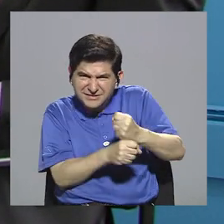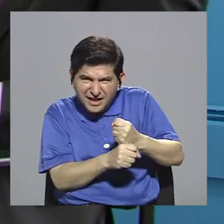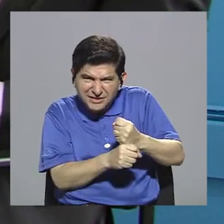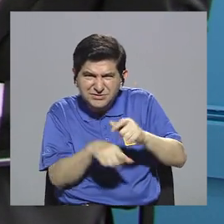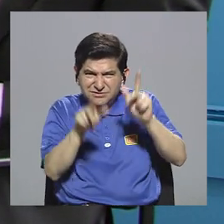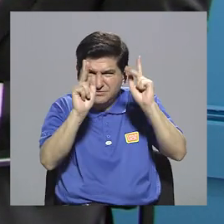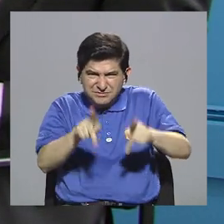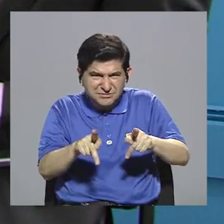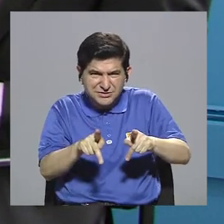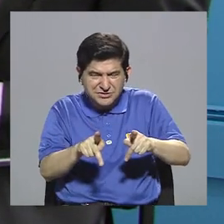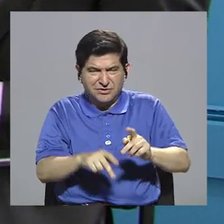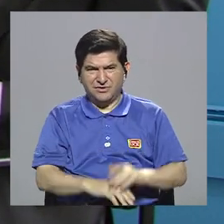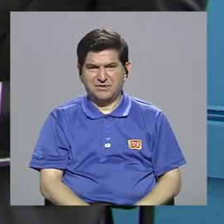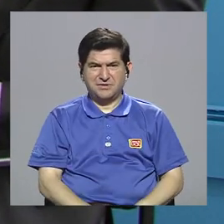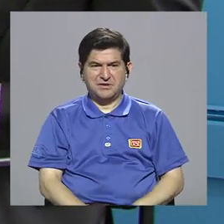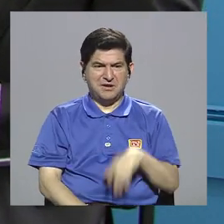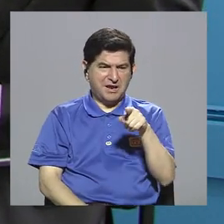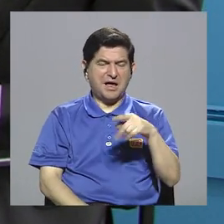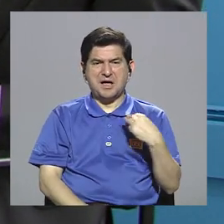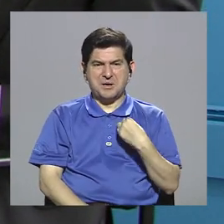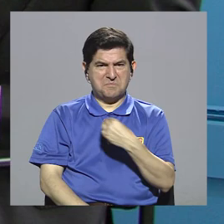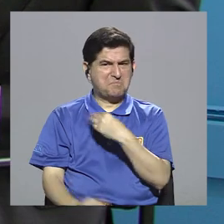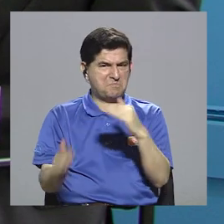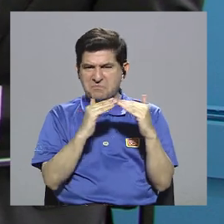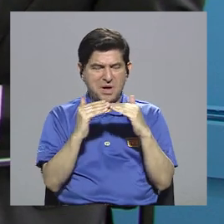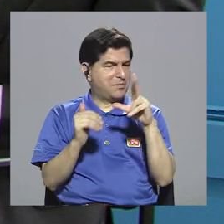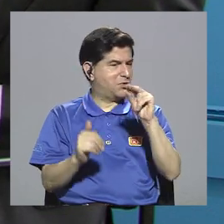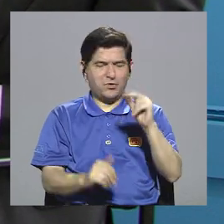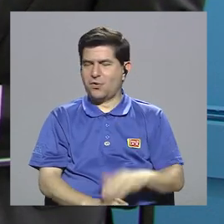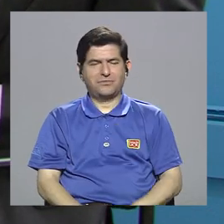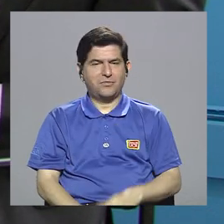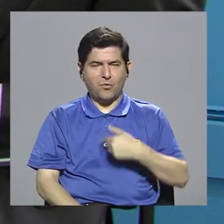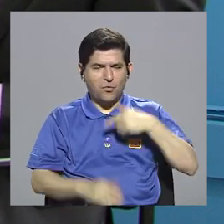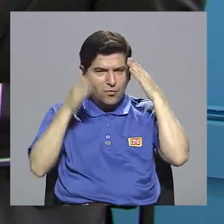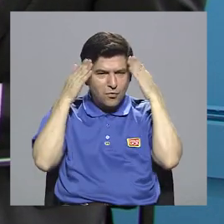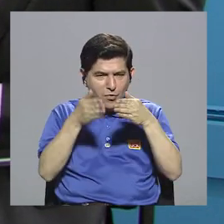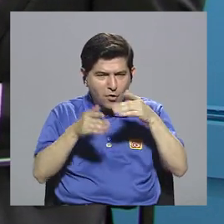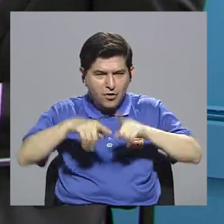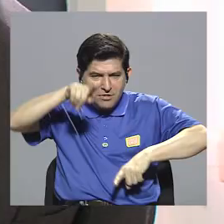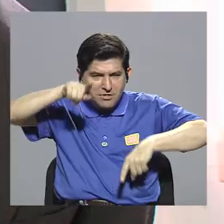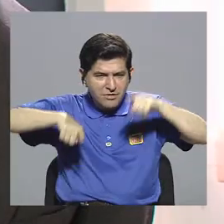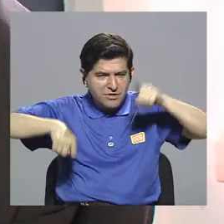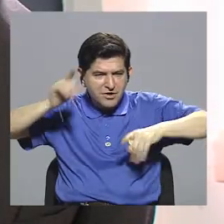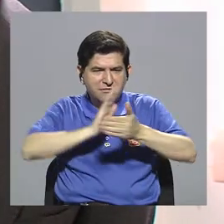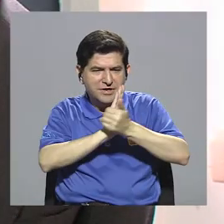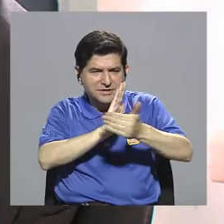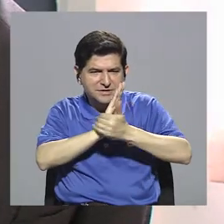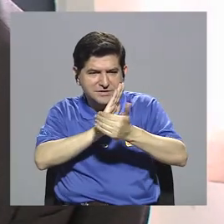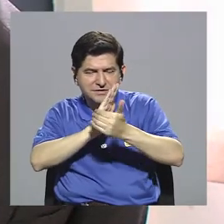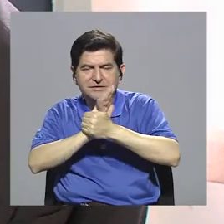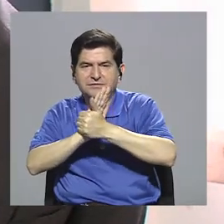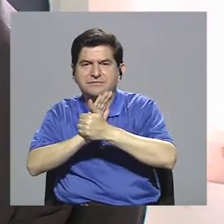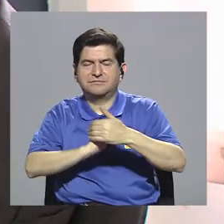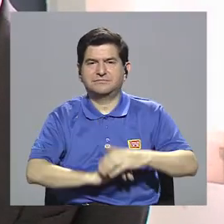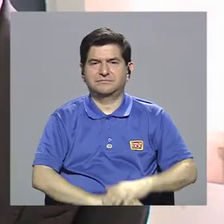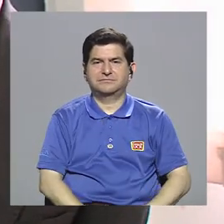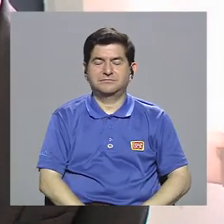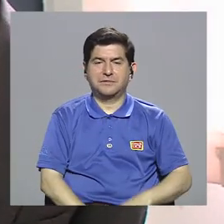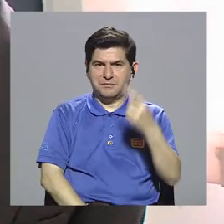del ciudadano el del miembro de esa comunidad es fijarse en la diversidad de capacidades